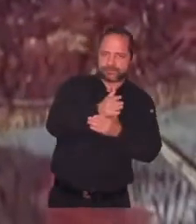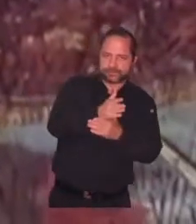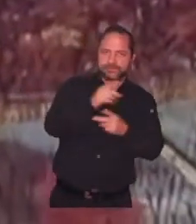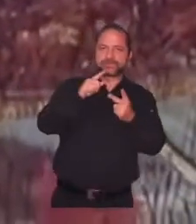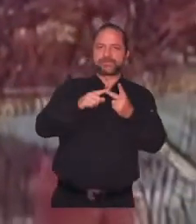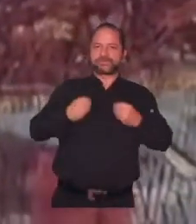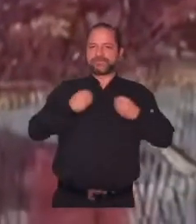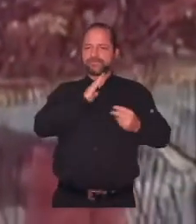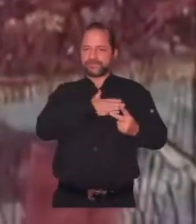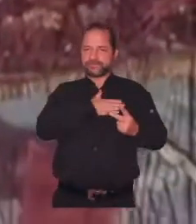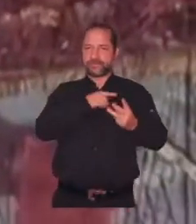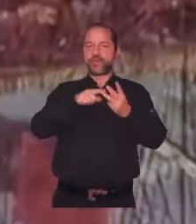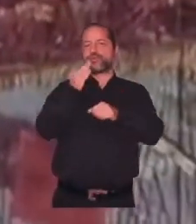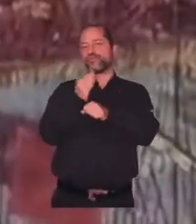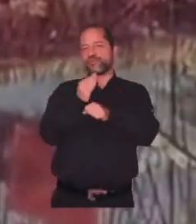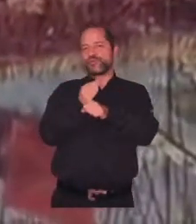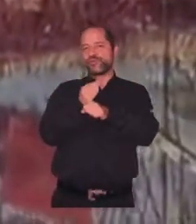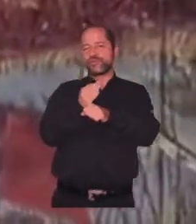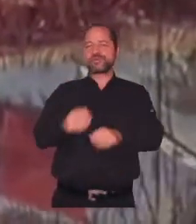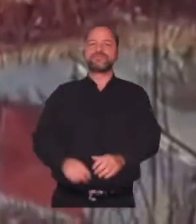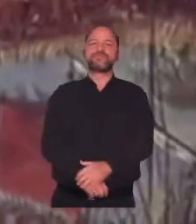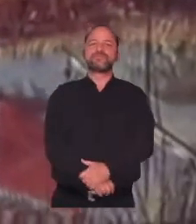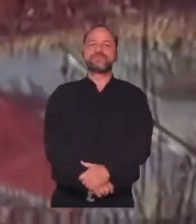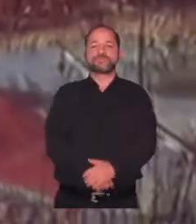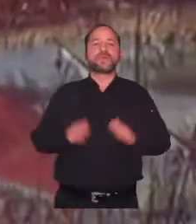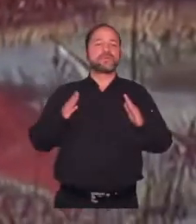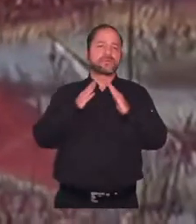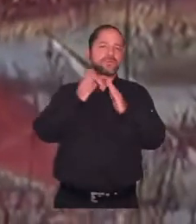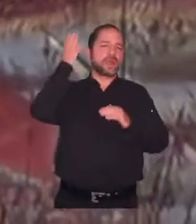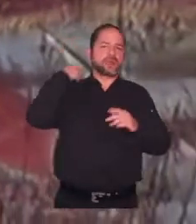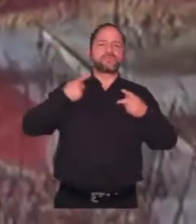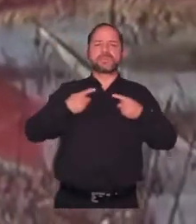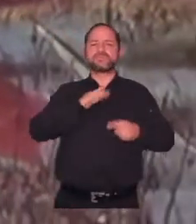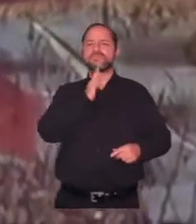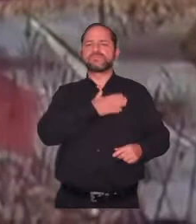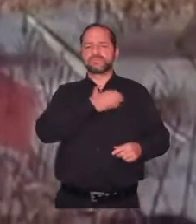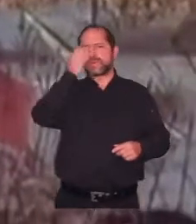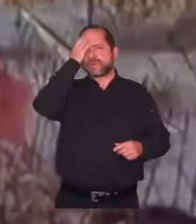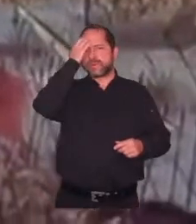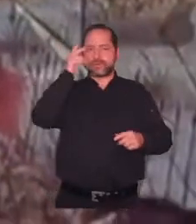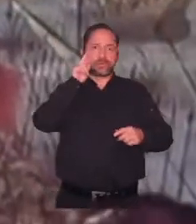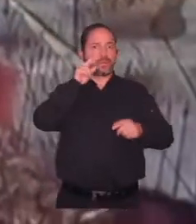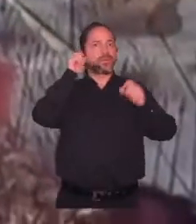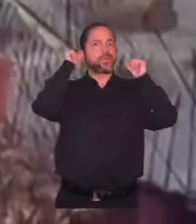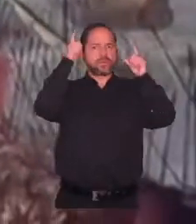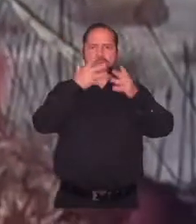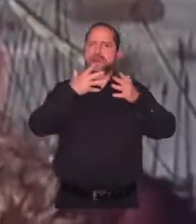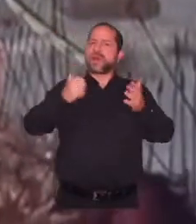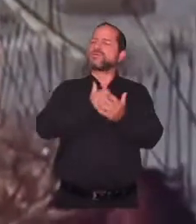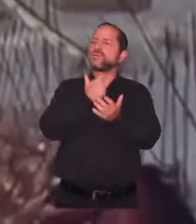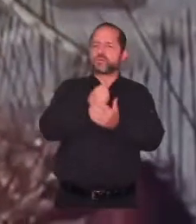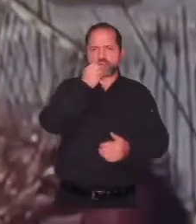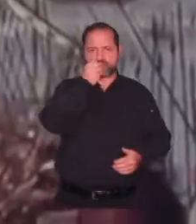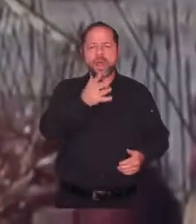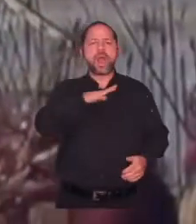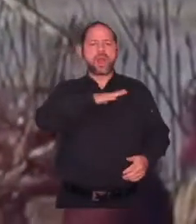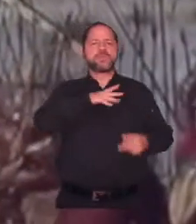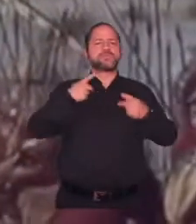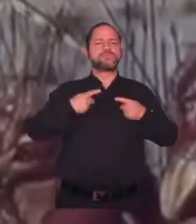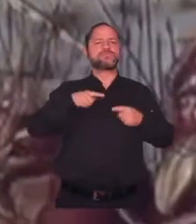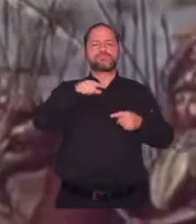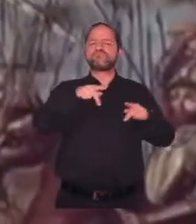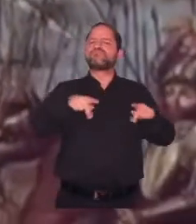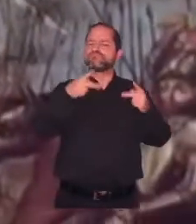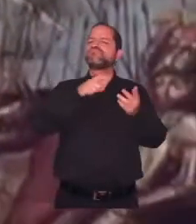en campos de batalla a la muerte de cuitláhuac en 1521 cuauhtémoc fue nombrado también